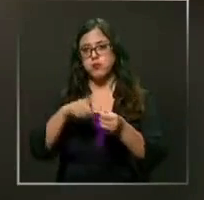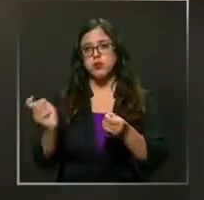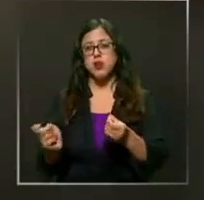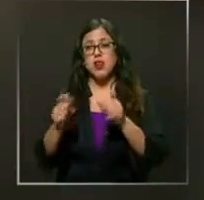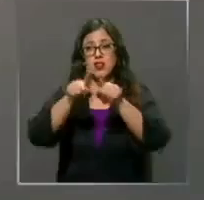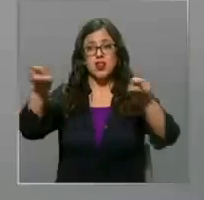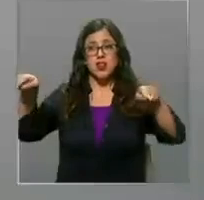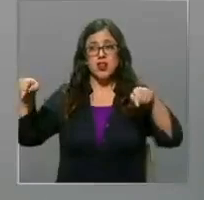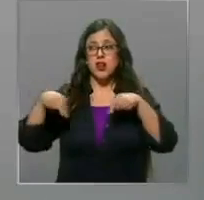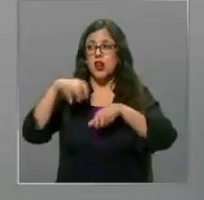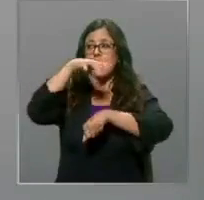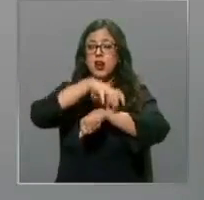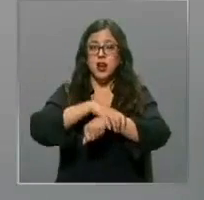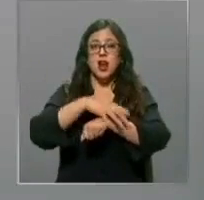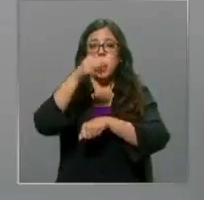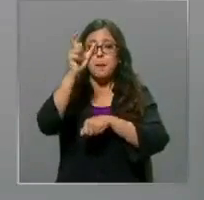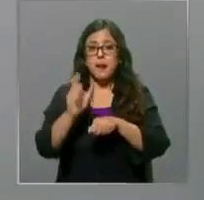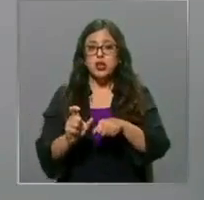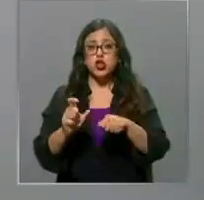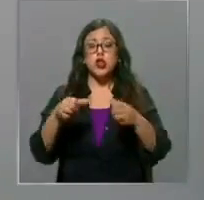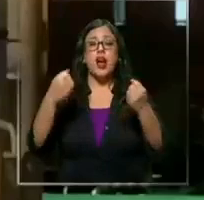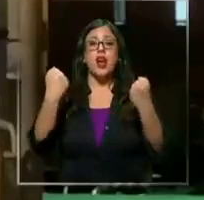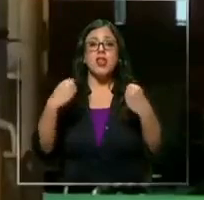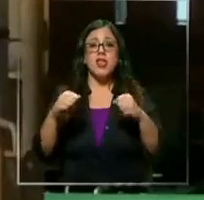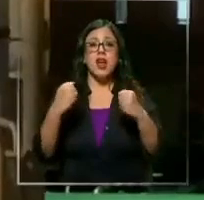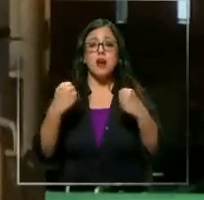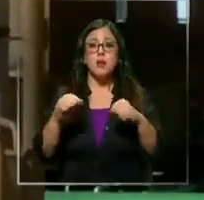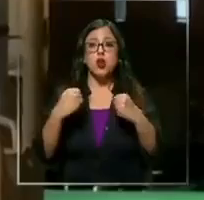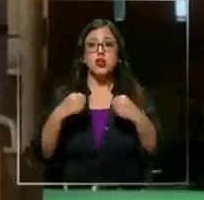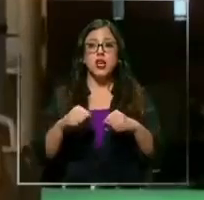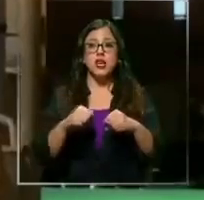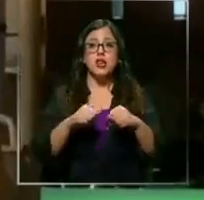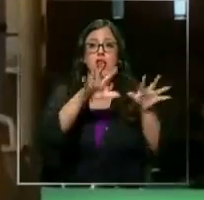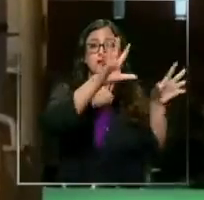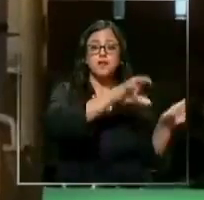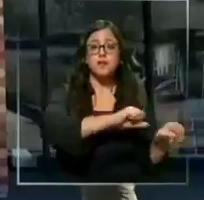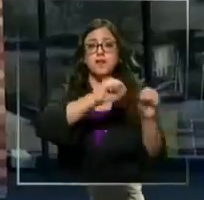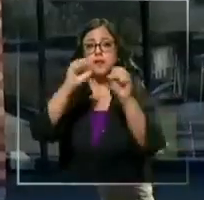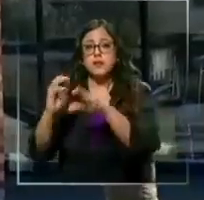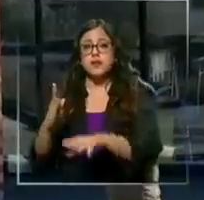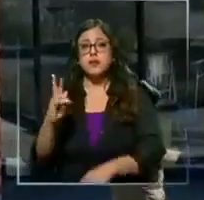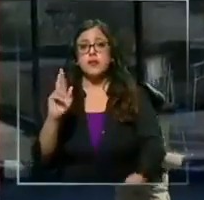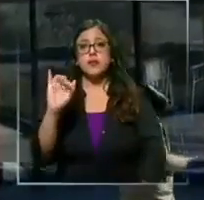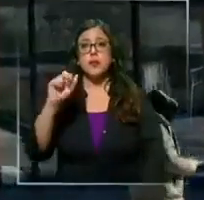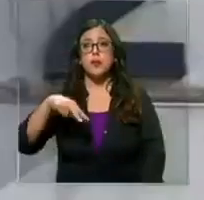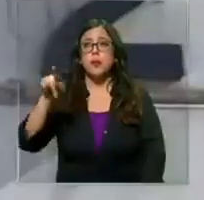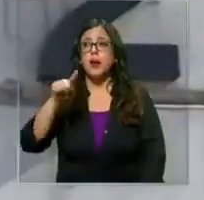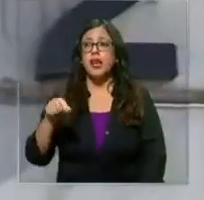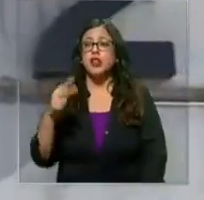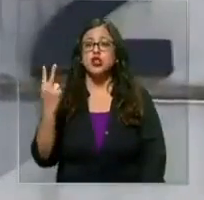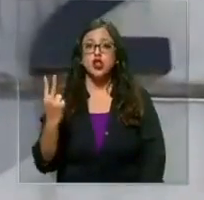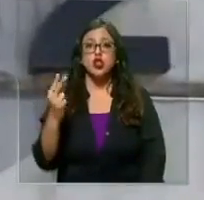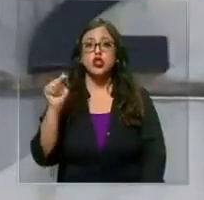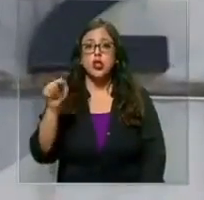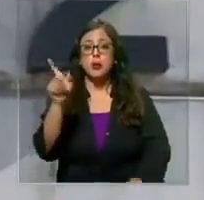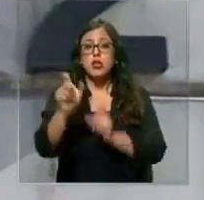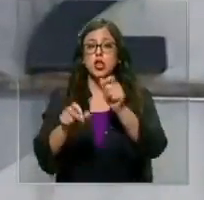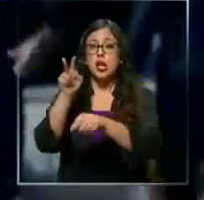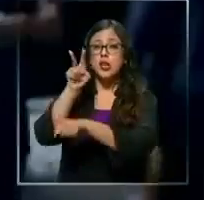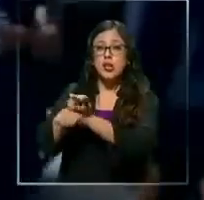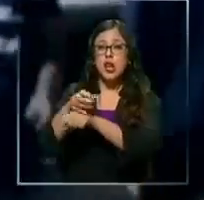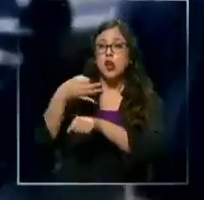como esta fue trasladado el deportista. De la cárcel Brians 1 fue llevado a Brians 2, donde, de acuerdo a testigos,